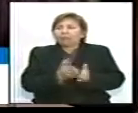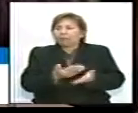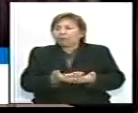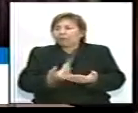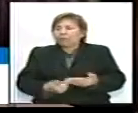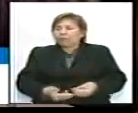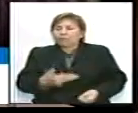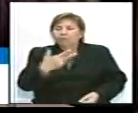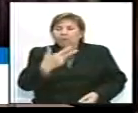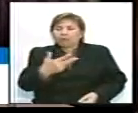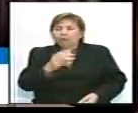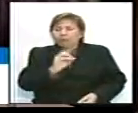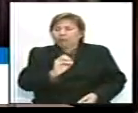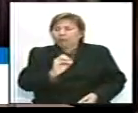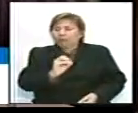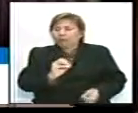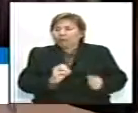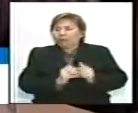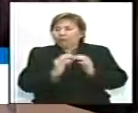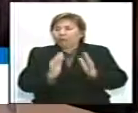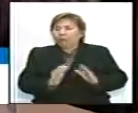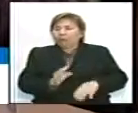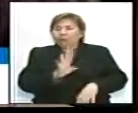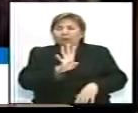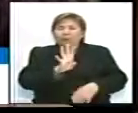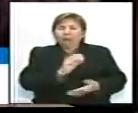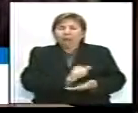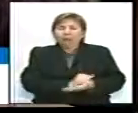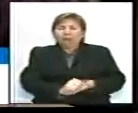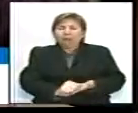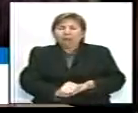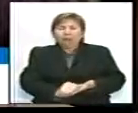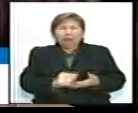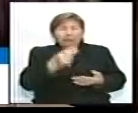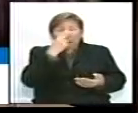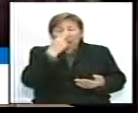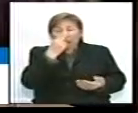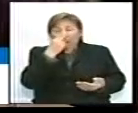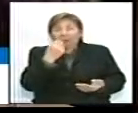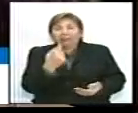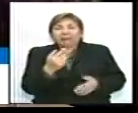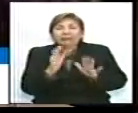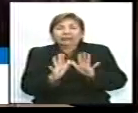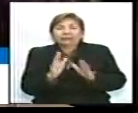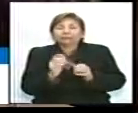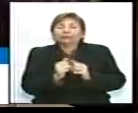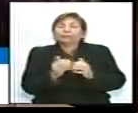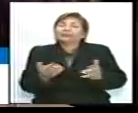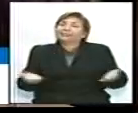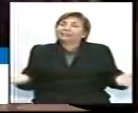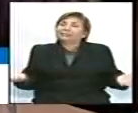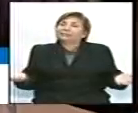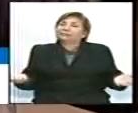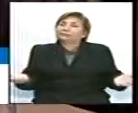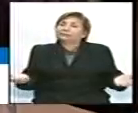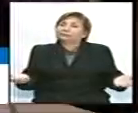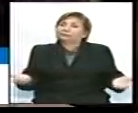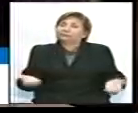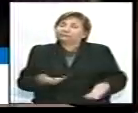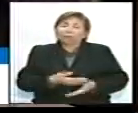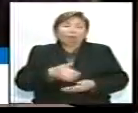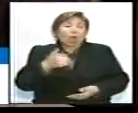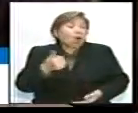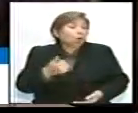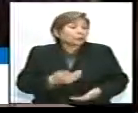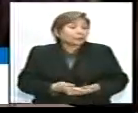hasta por 30 días, por 60 días, hasta por 4 meses. Increíblemente lo dieron por 10 días. Si en otros casos, hasta